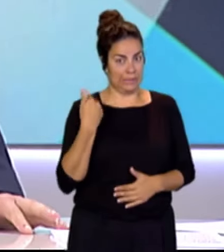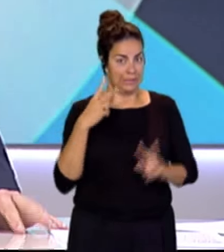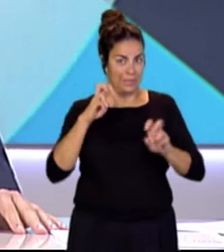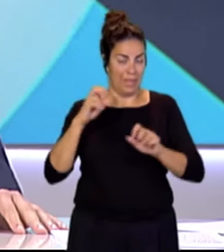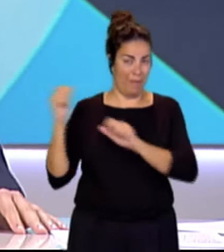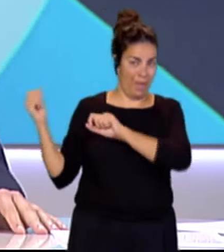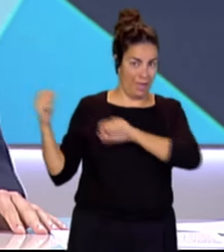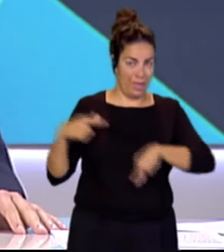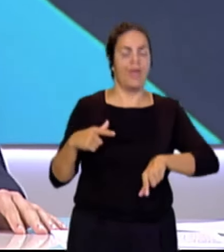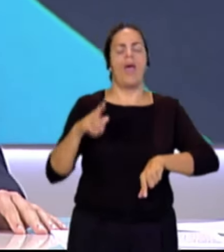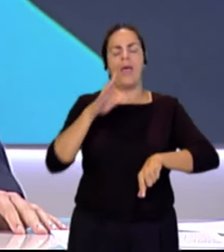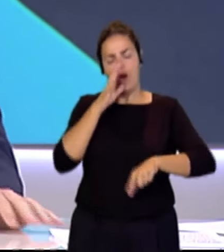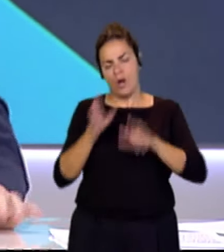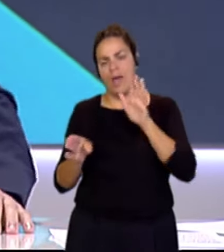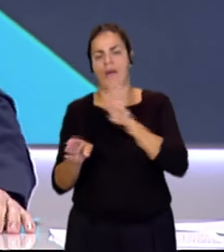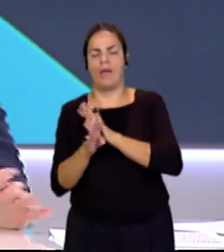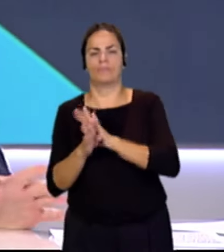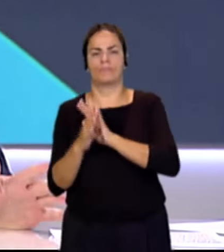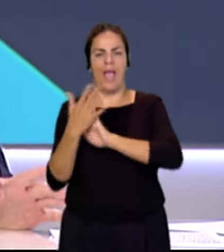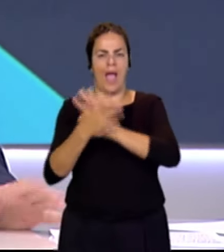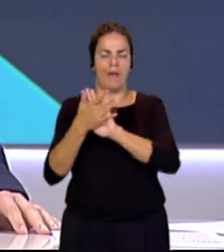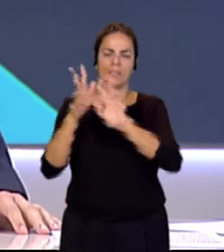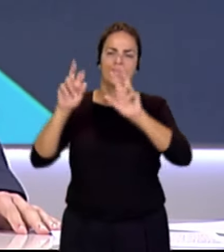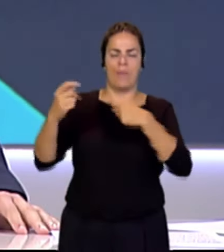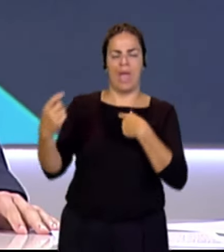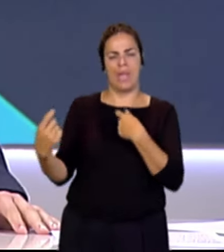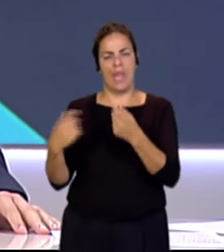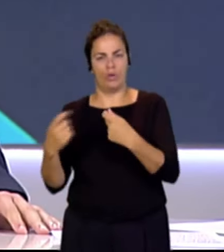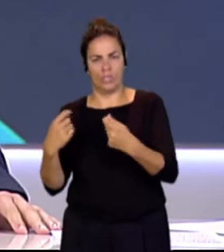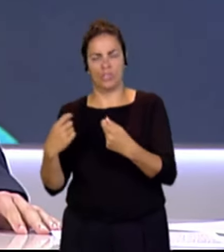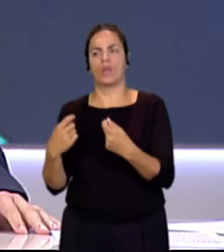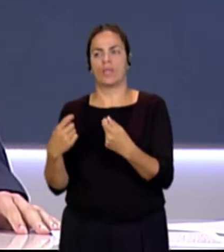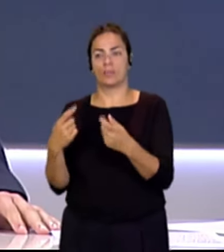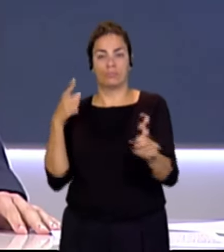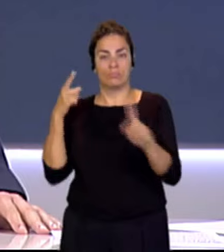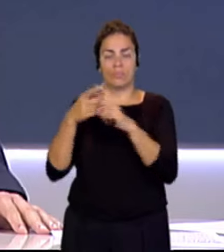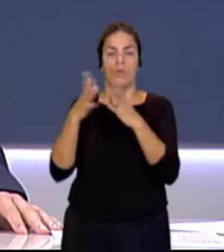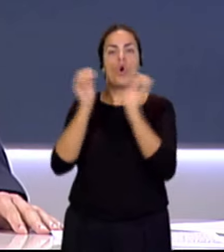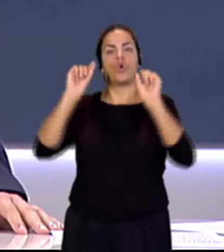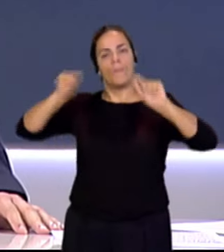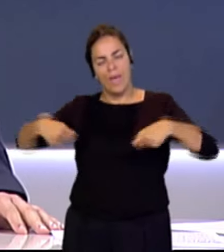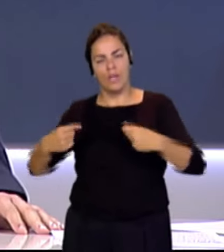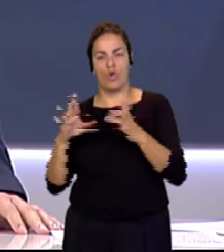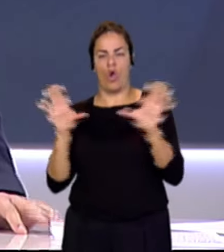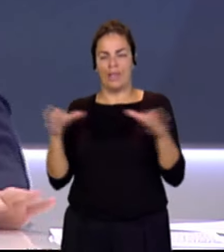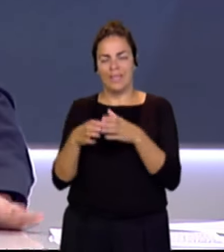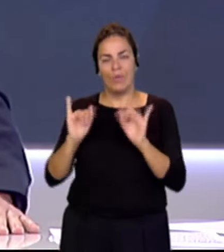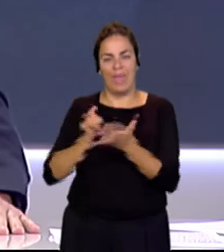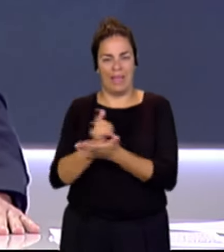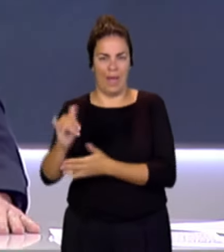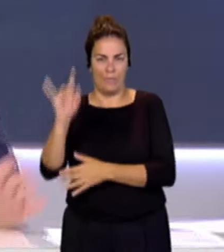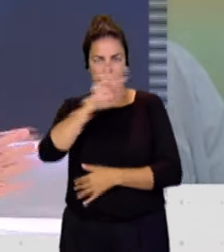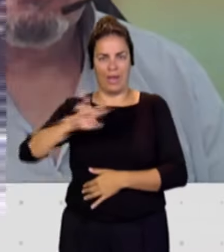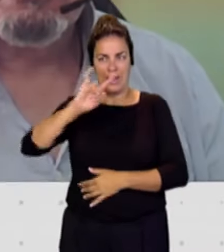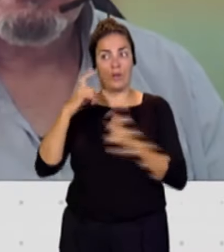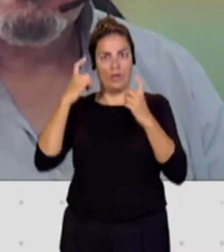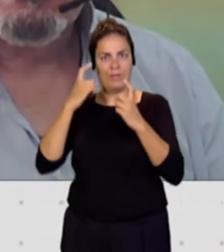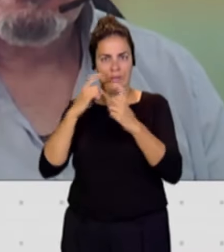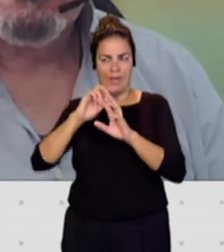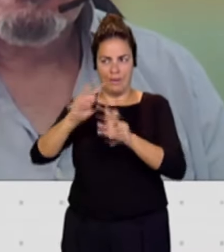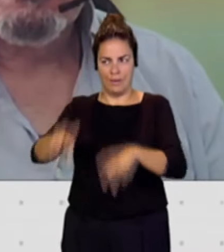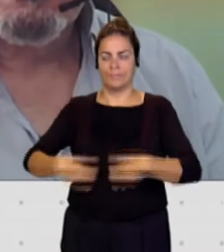hablando sobre esas negociaciones que se han retomado para tener un nuevo convenio colectivo del campo canario en este caso saludamos a la otra parte hemos